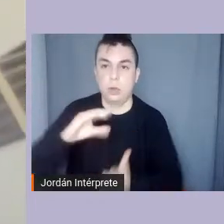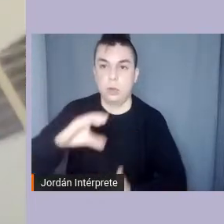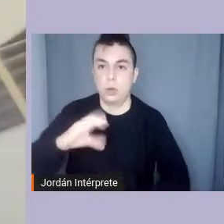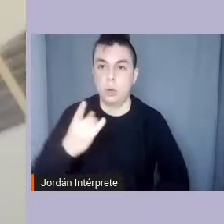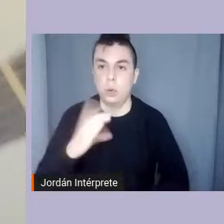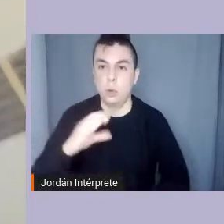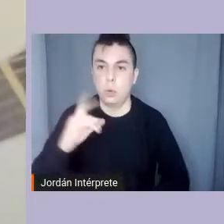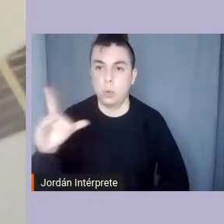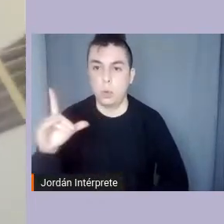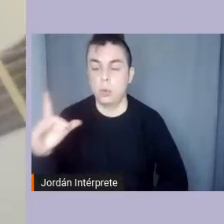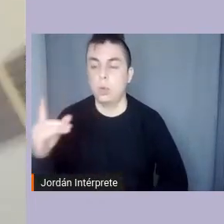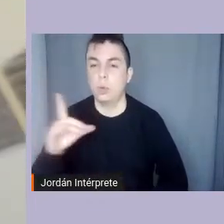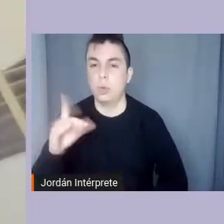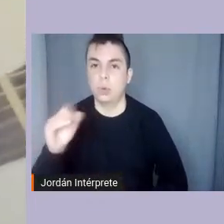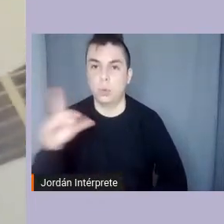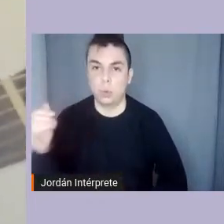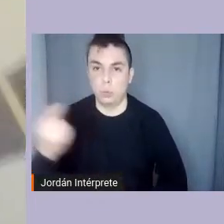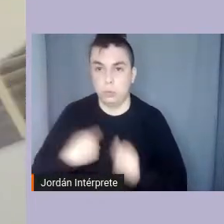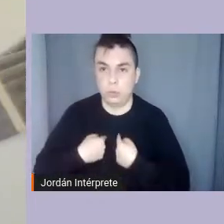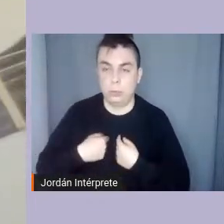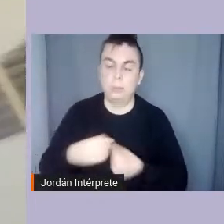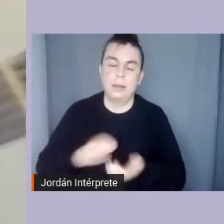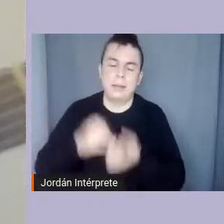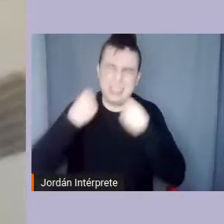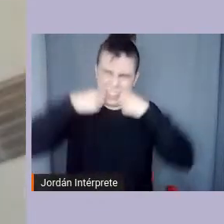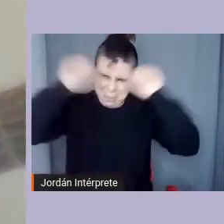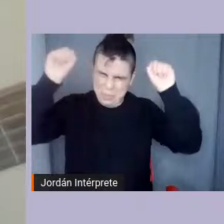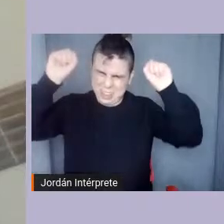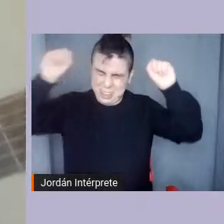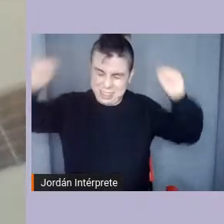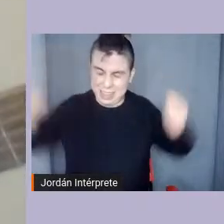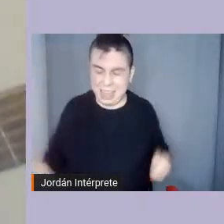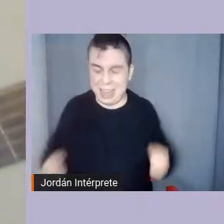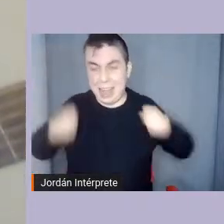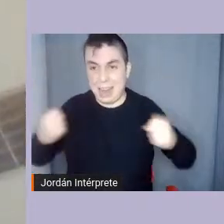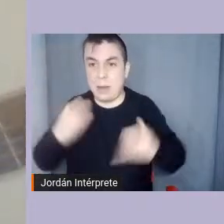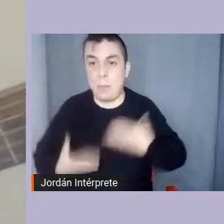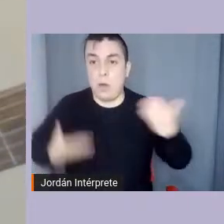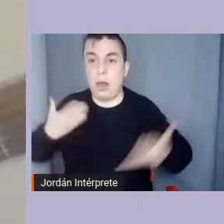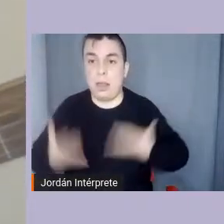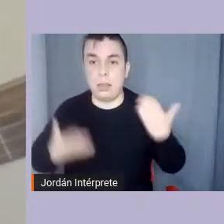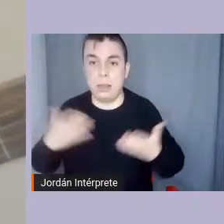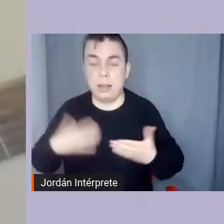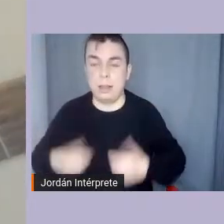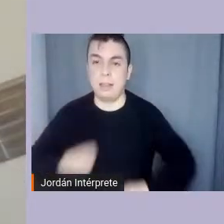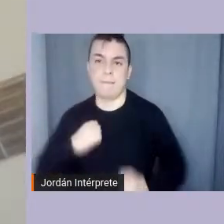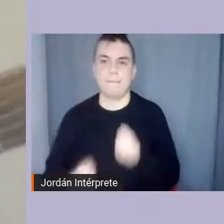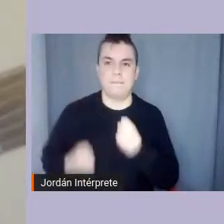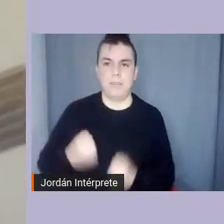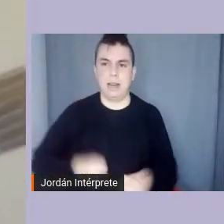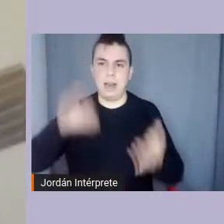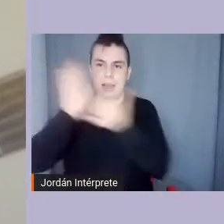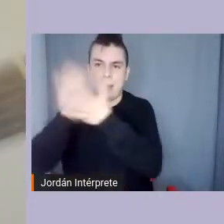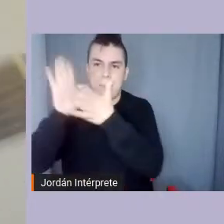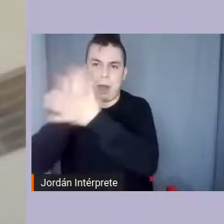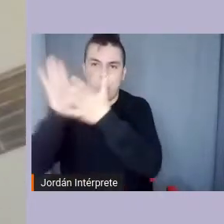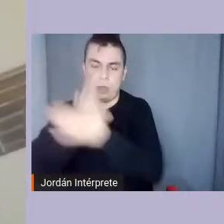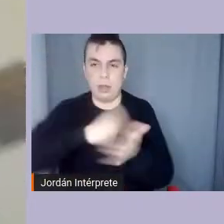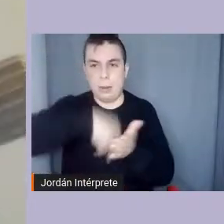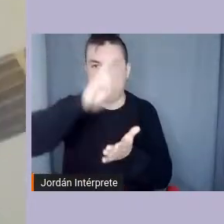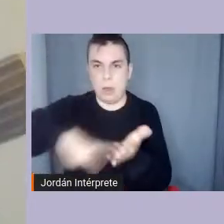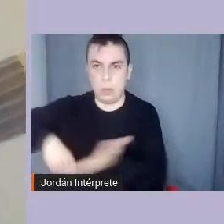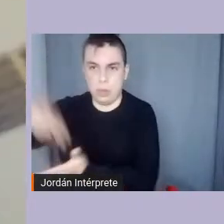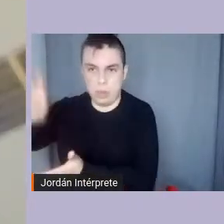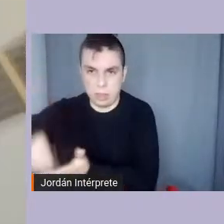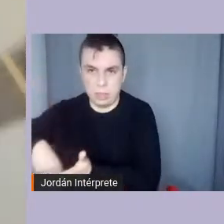me desperté con muchas ganas de cantar, de bailar, de aplaudir, de pintar, de todas las cosas